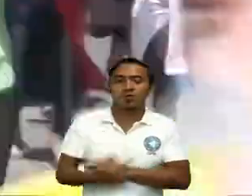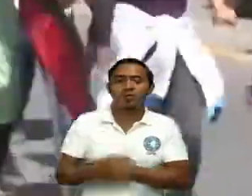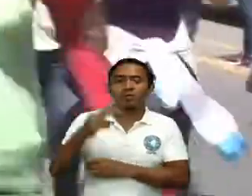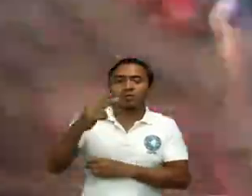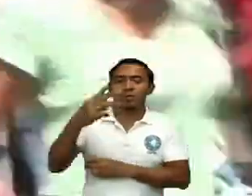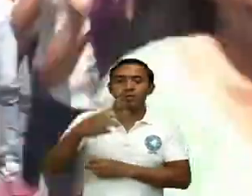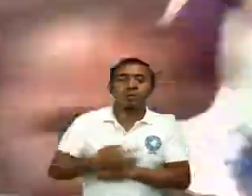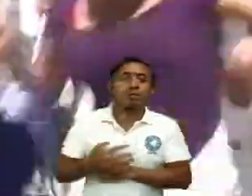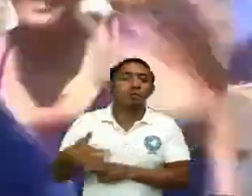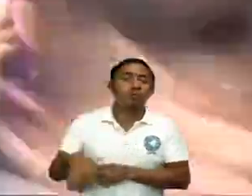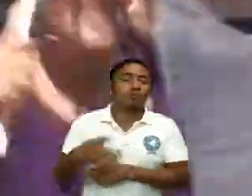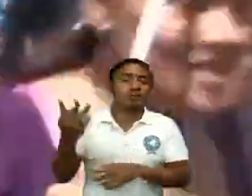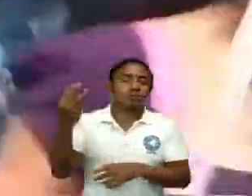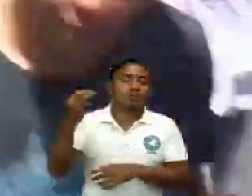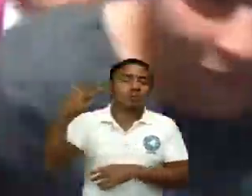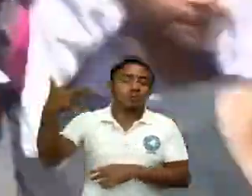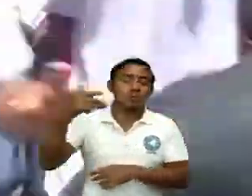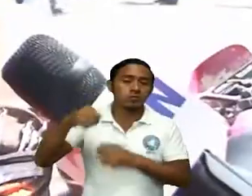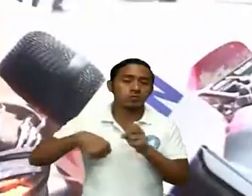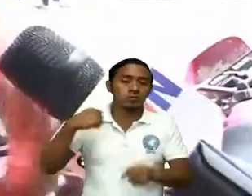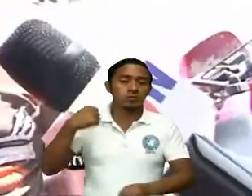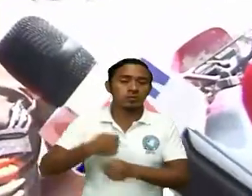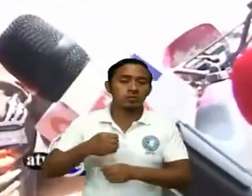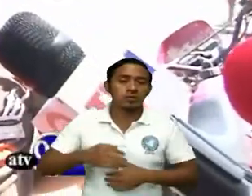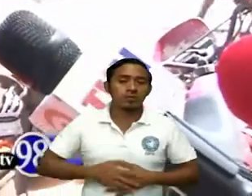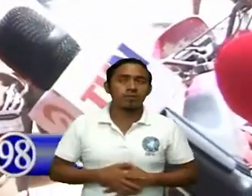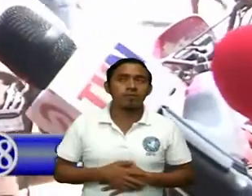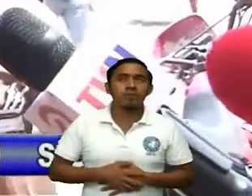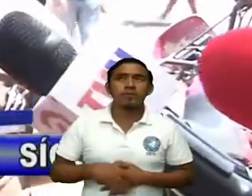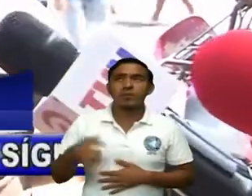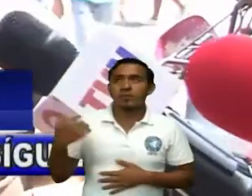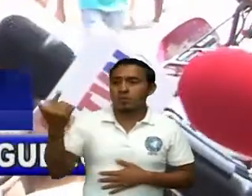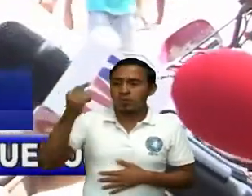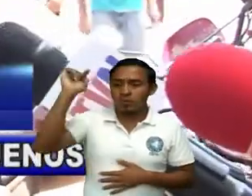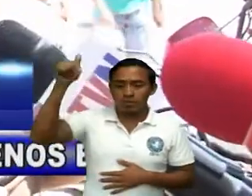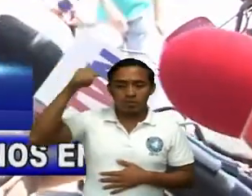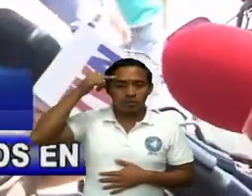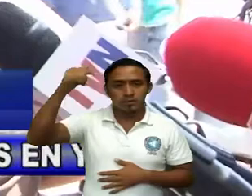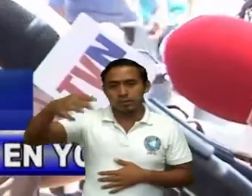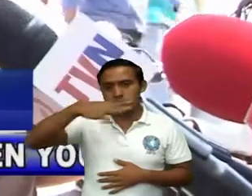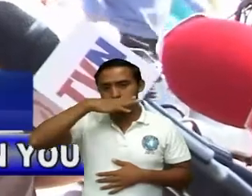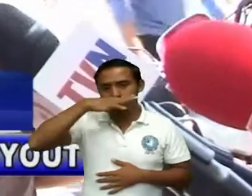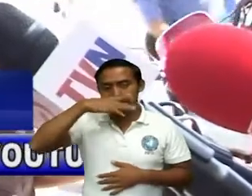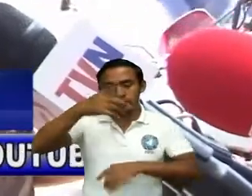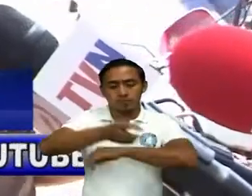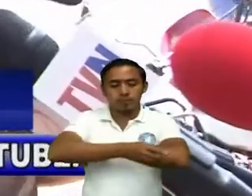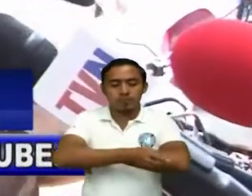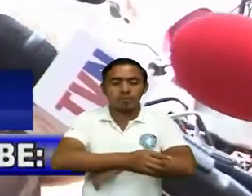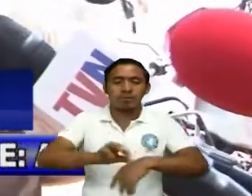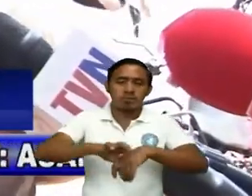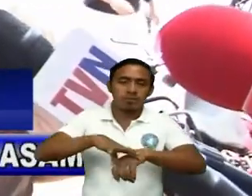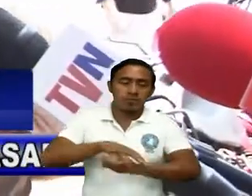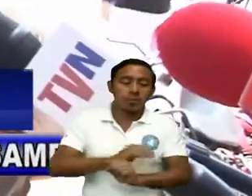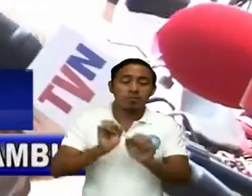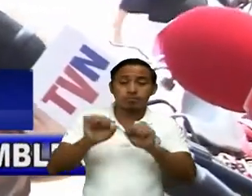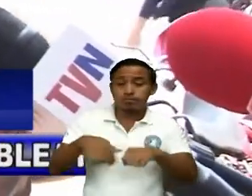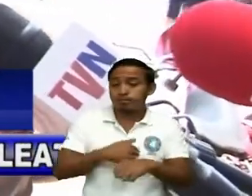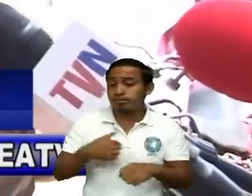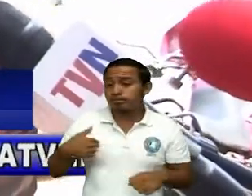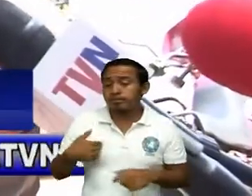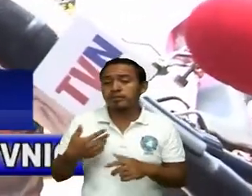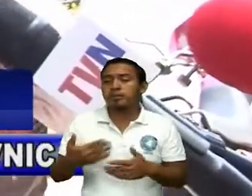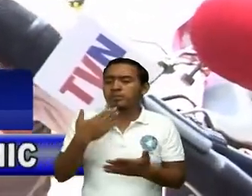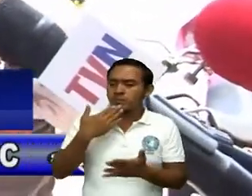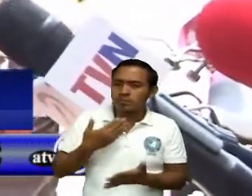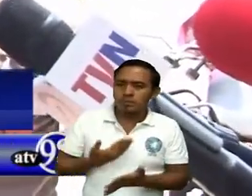hace 39 años. Que solo el gobierno del comandante Daniel Ortega y la compañera Rosario pueden hacer eso. Y